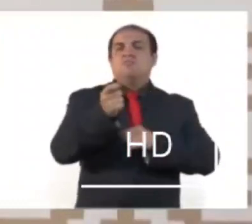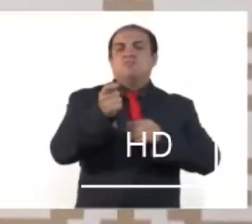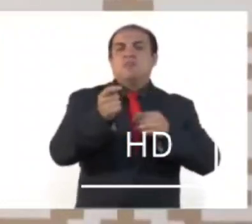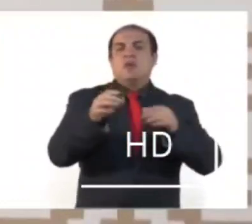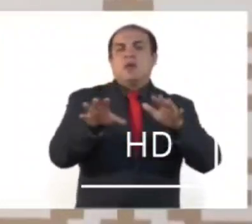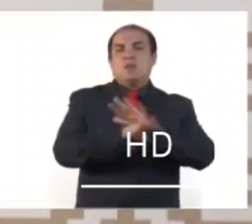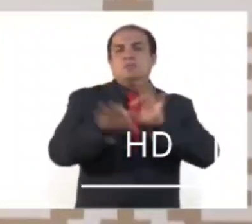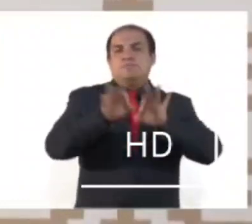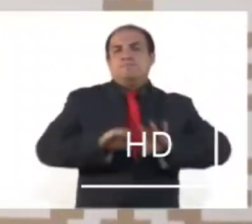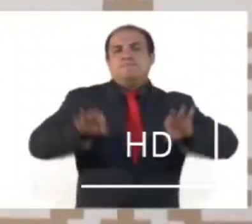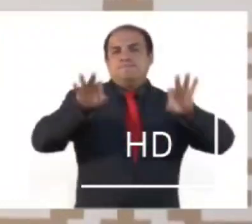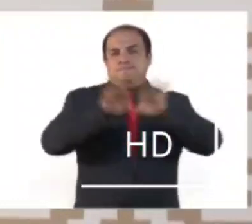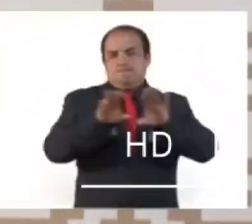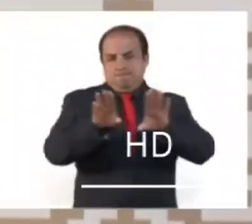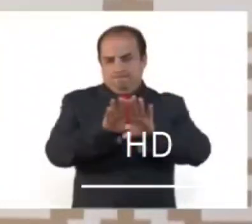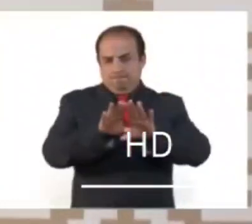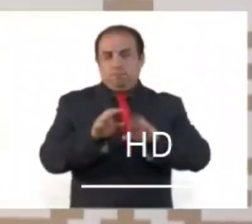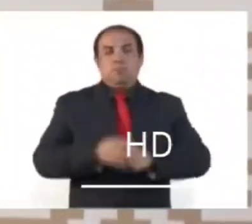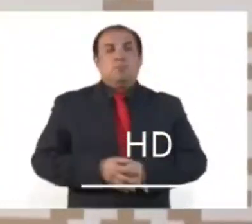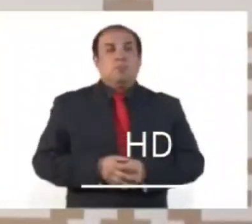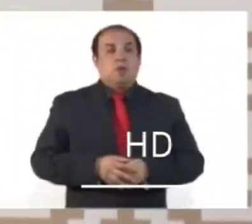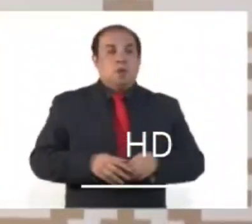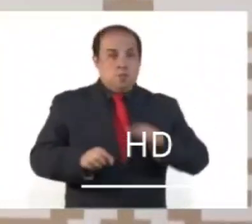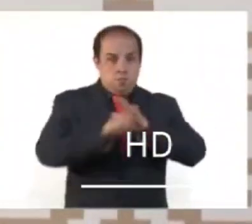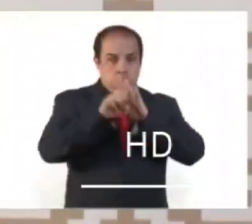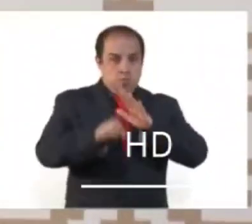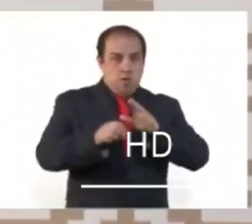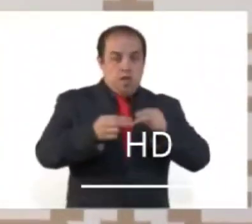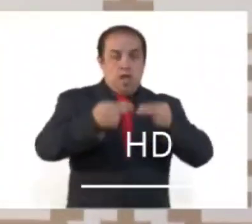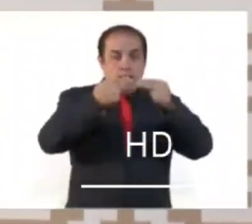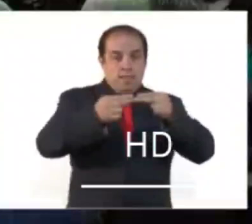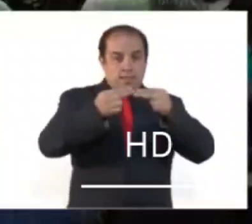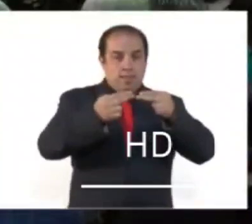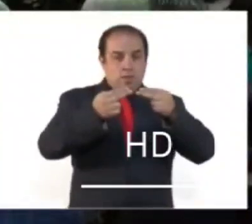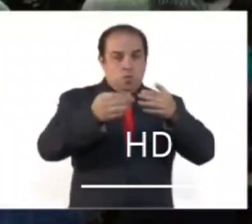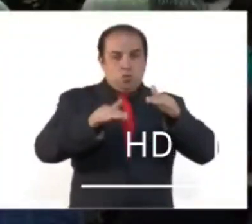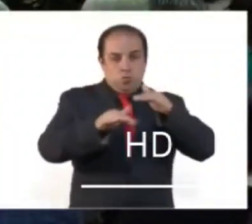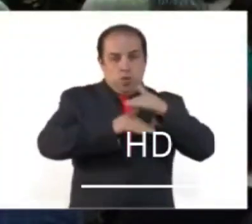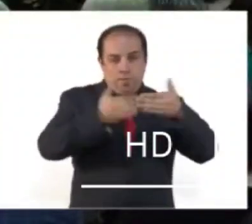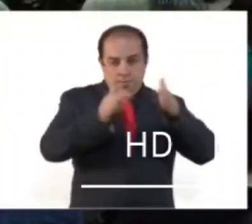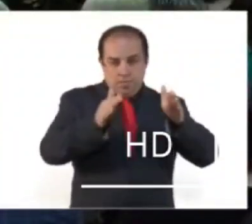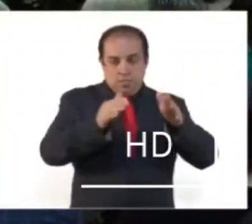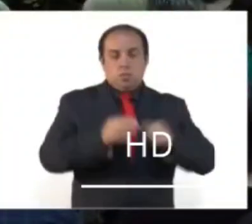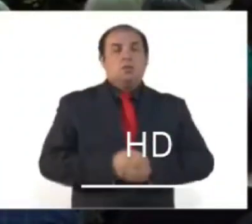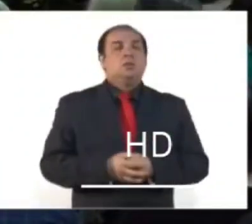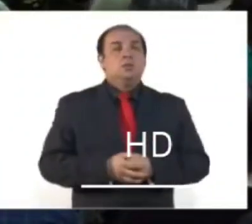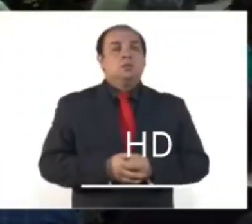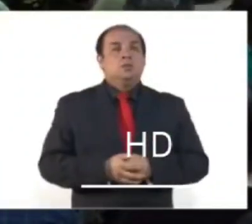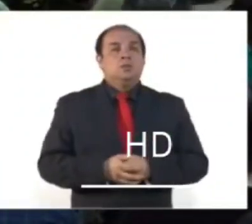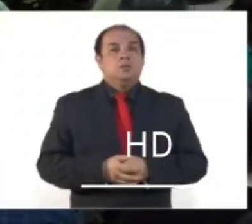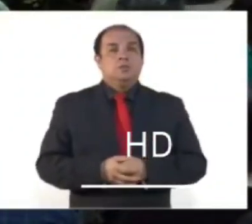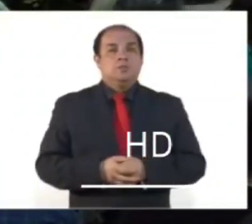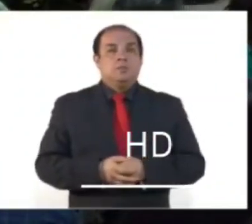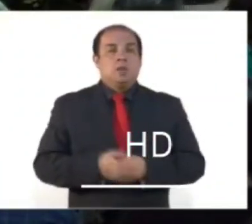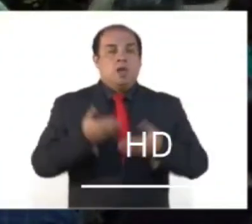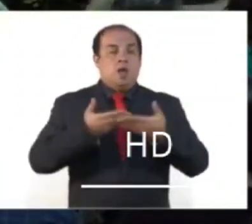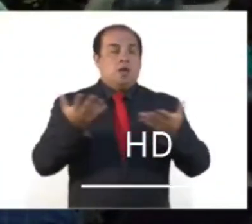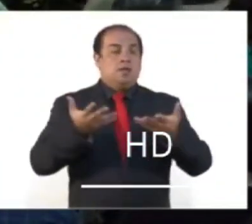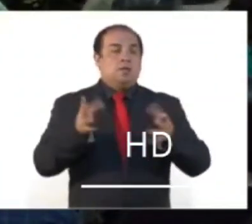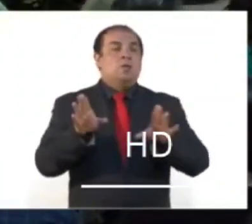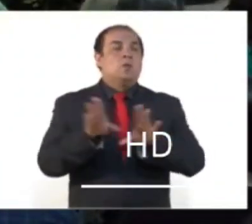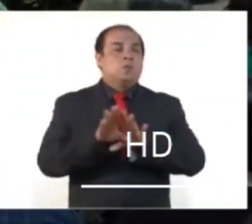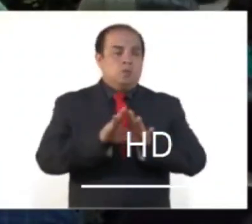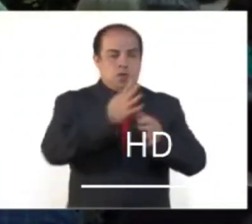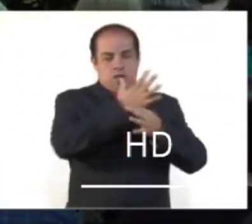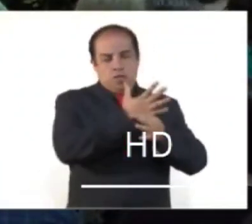lado, para abrir un establecimiento de bajo impacto, se puede hacer ahora, como lo dijo aquí el